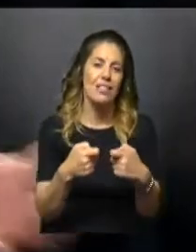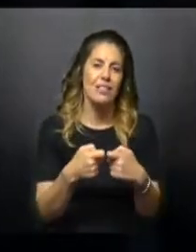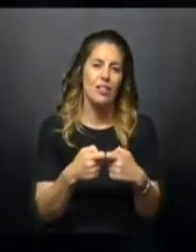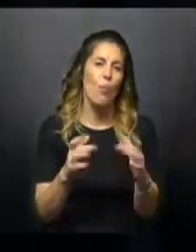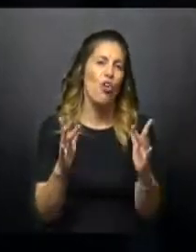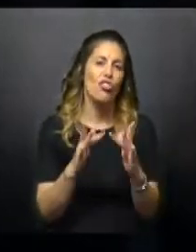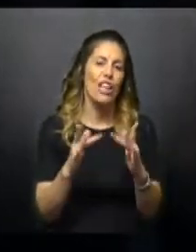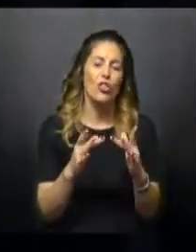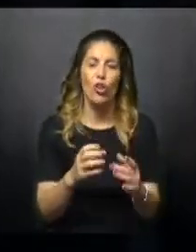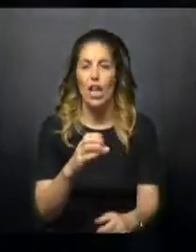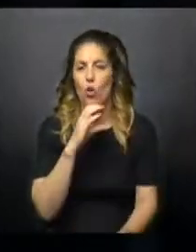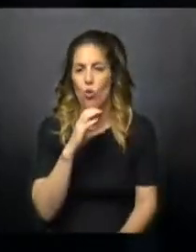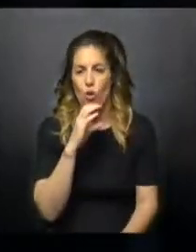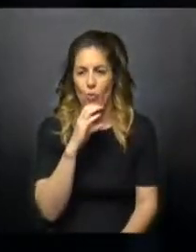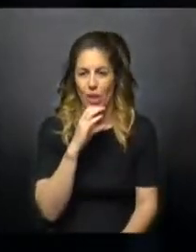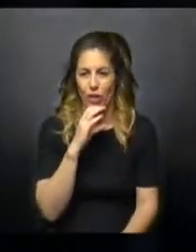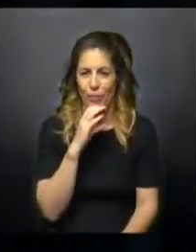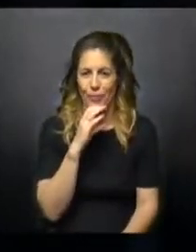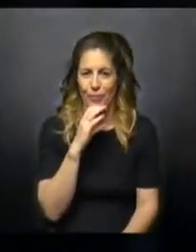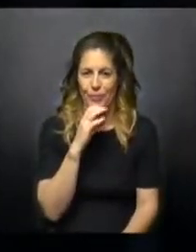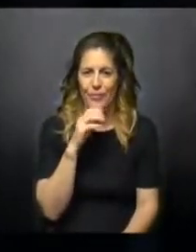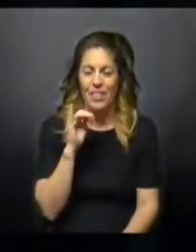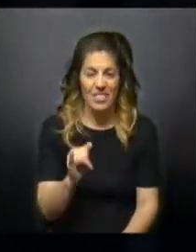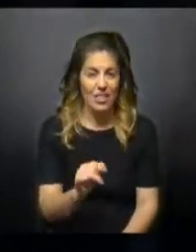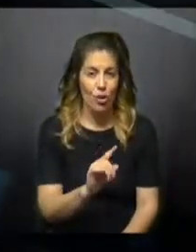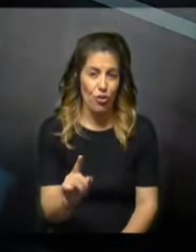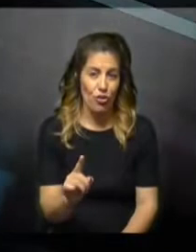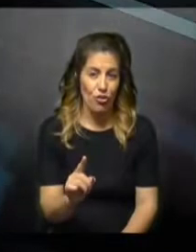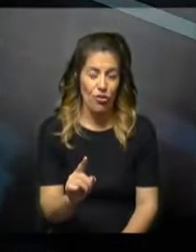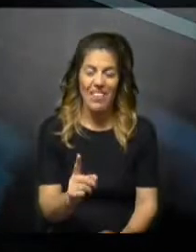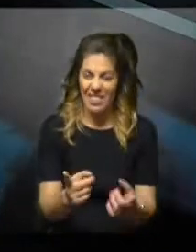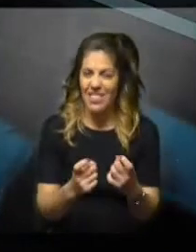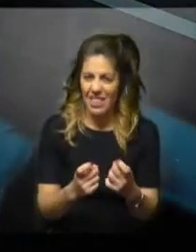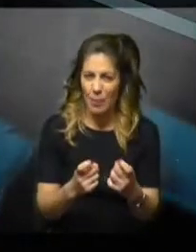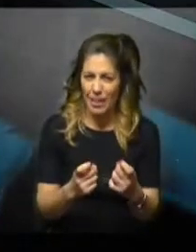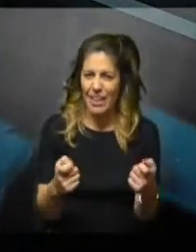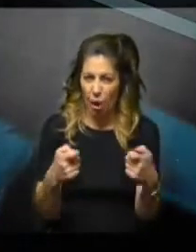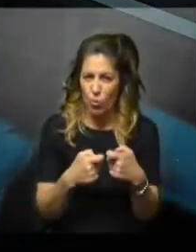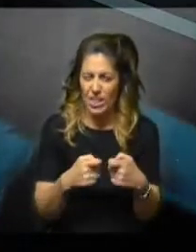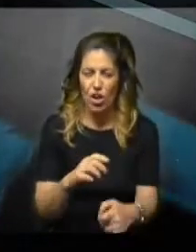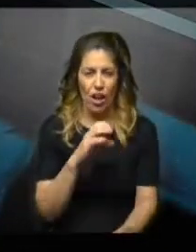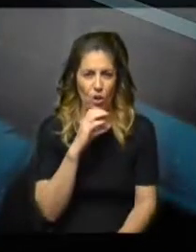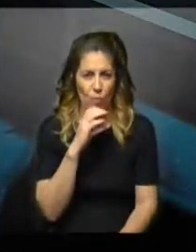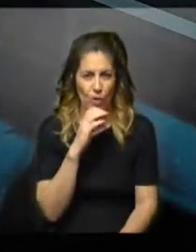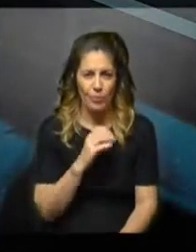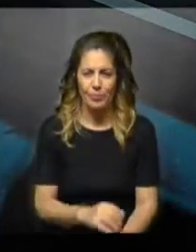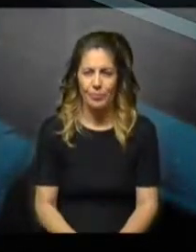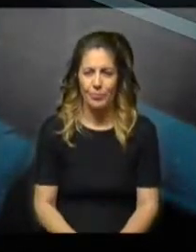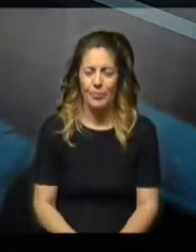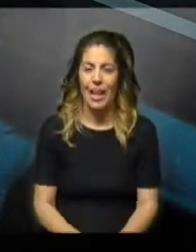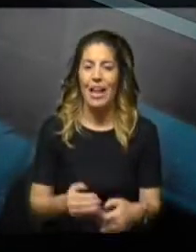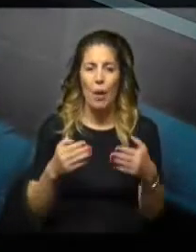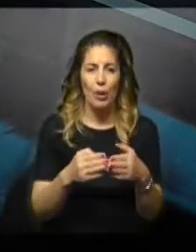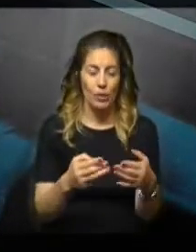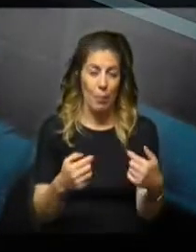y este es así que necesariamente está ligada al humor o no que la pregunta es